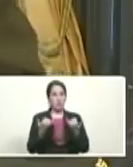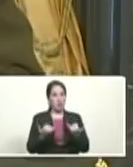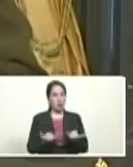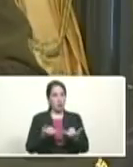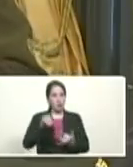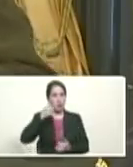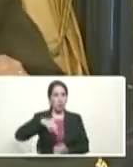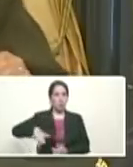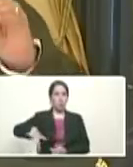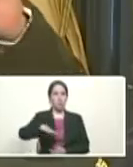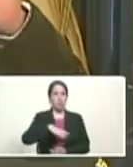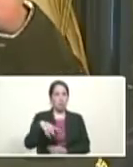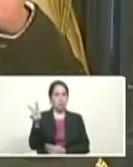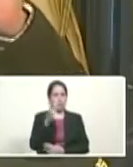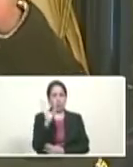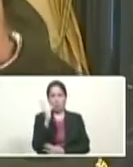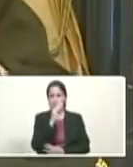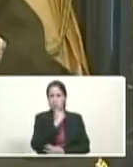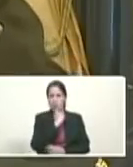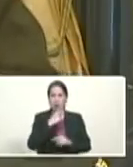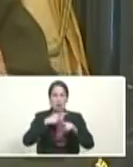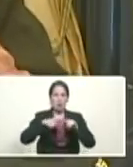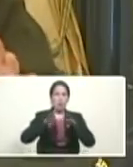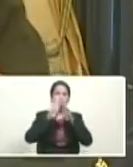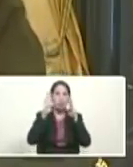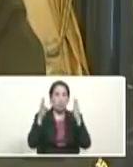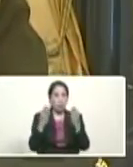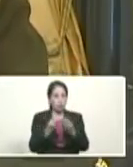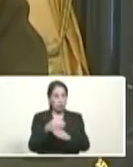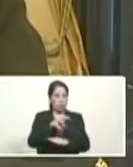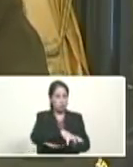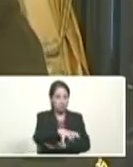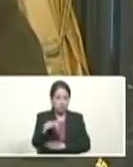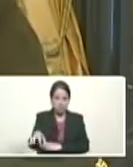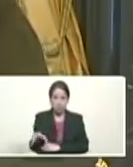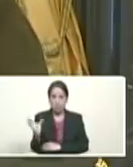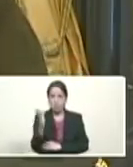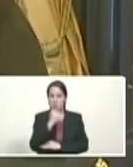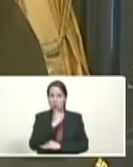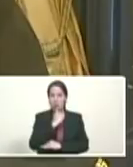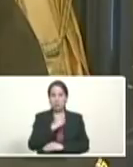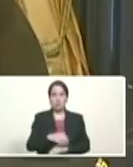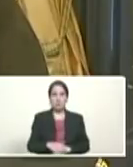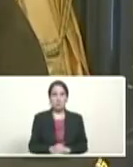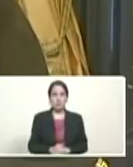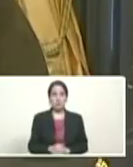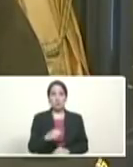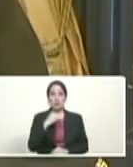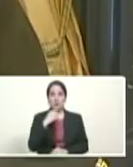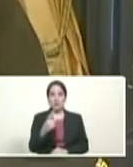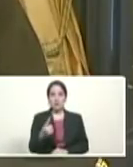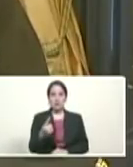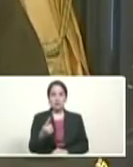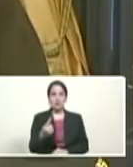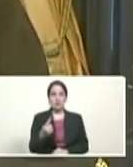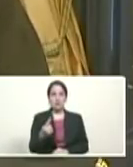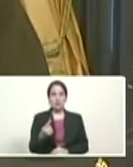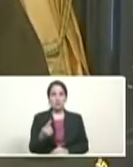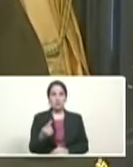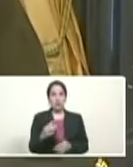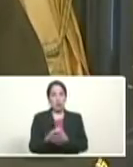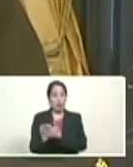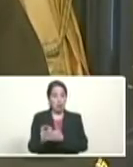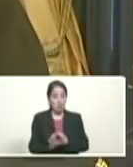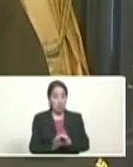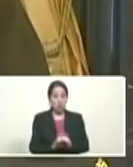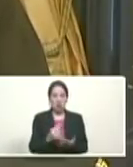pueblo venezolano no existe en el planeta tierra no existe yo lo dije compañeros a mal